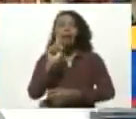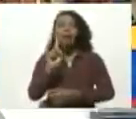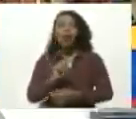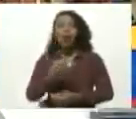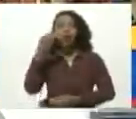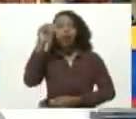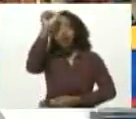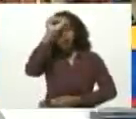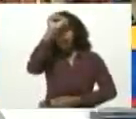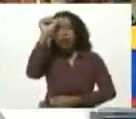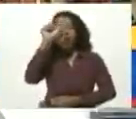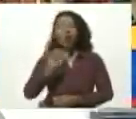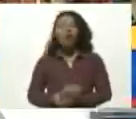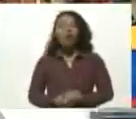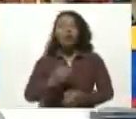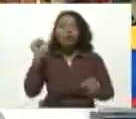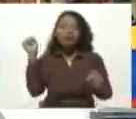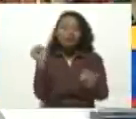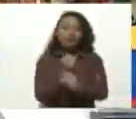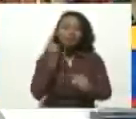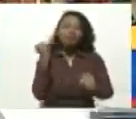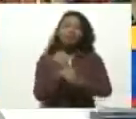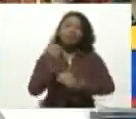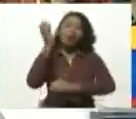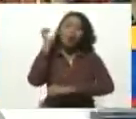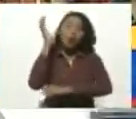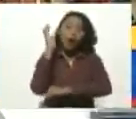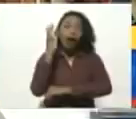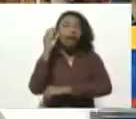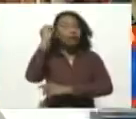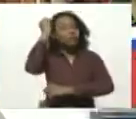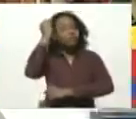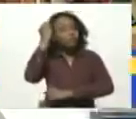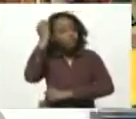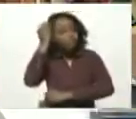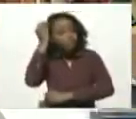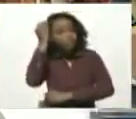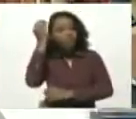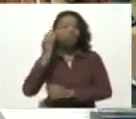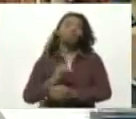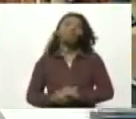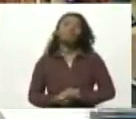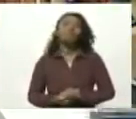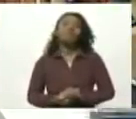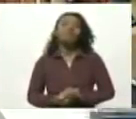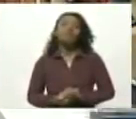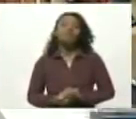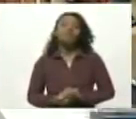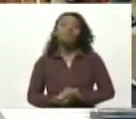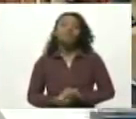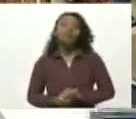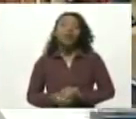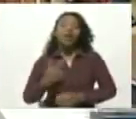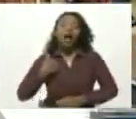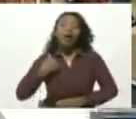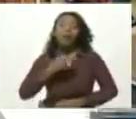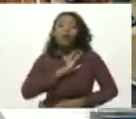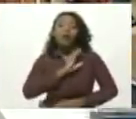Domingo de trabajo, de jornada, de reflexión. Vamos a tener una